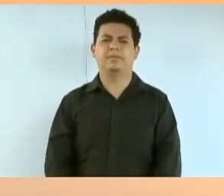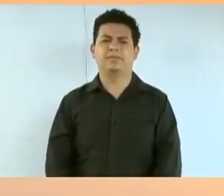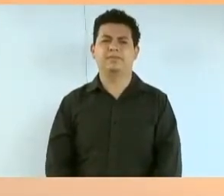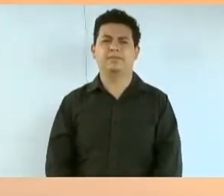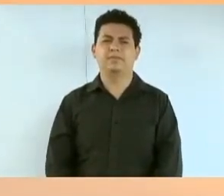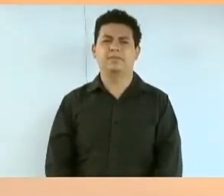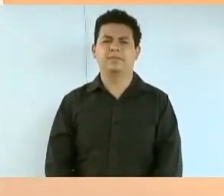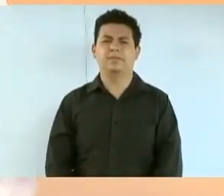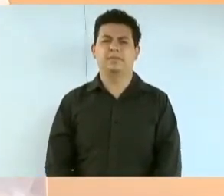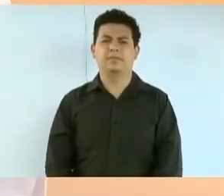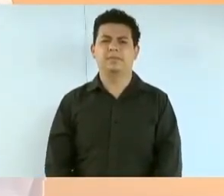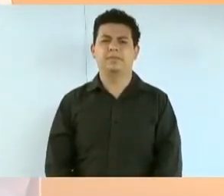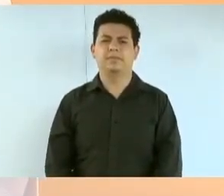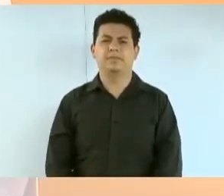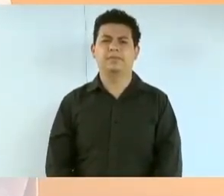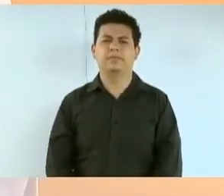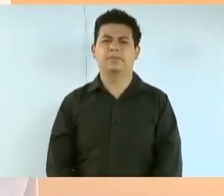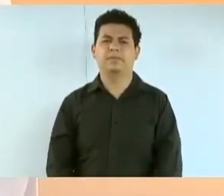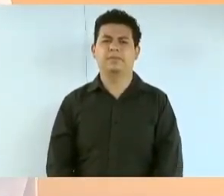esa